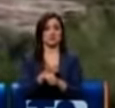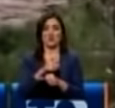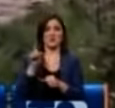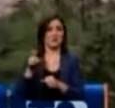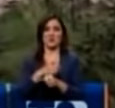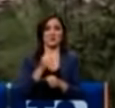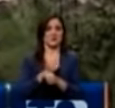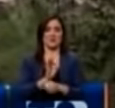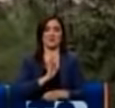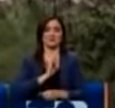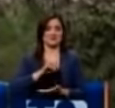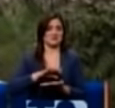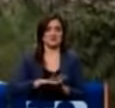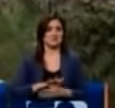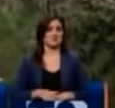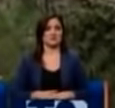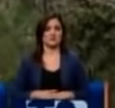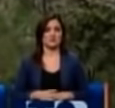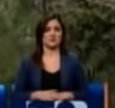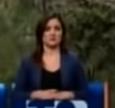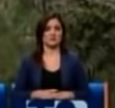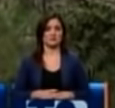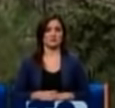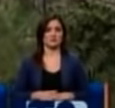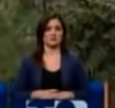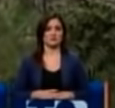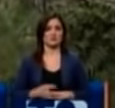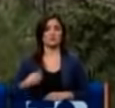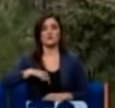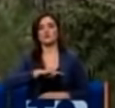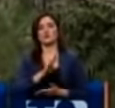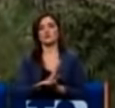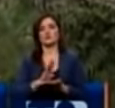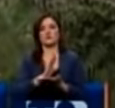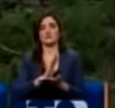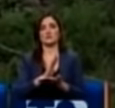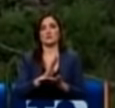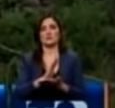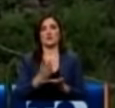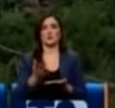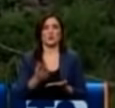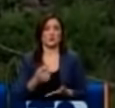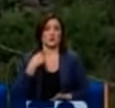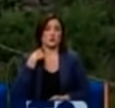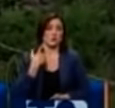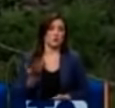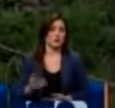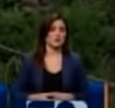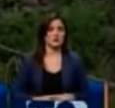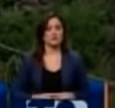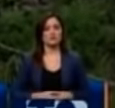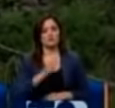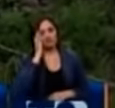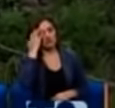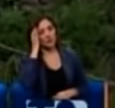ser, técnicamente me refiero, y eso sigue taponado ahí. Nosotros como barrio lógicamente estamos muy afectados. Claro, y están preocupados por lo que